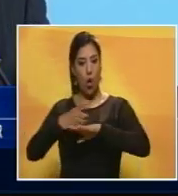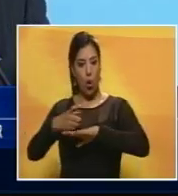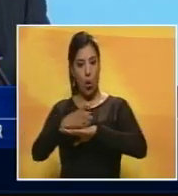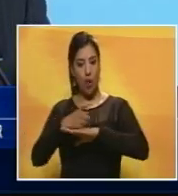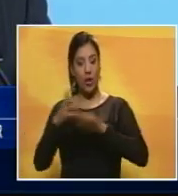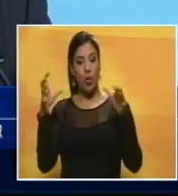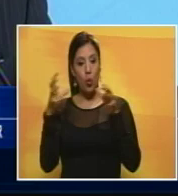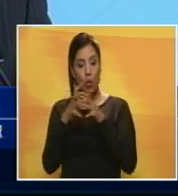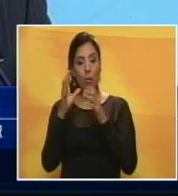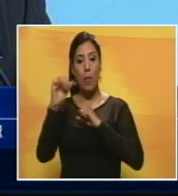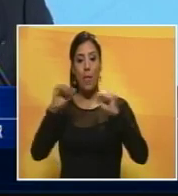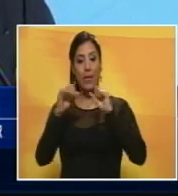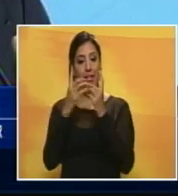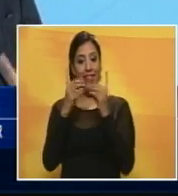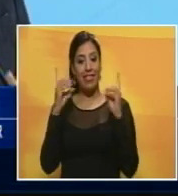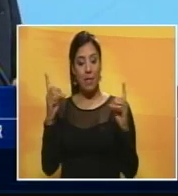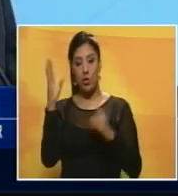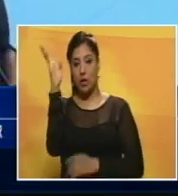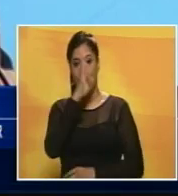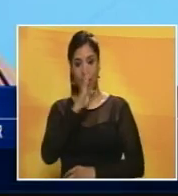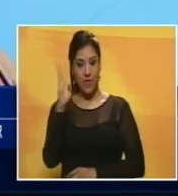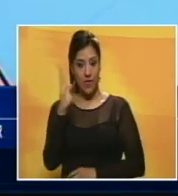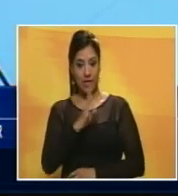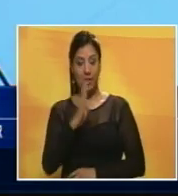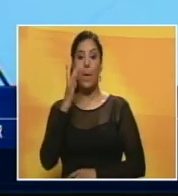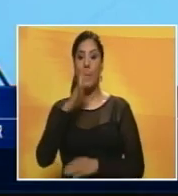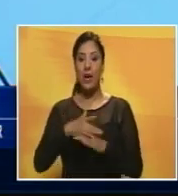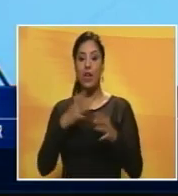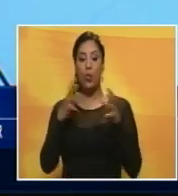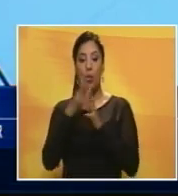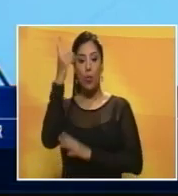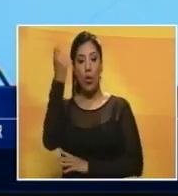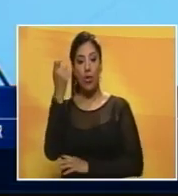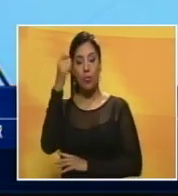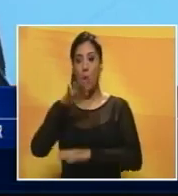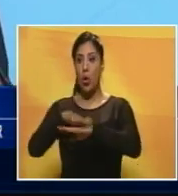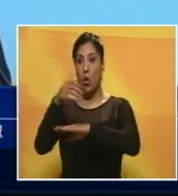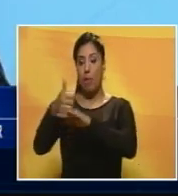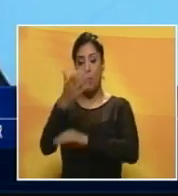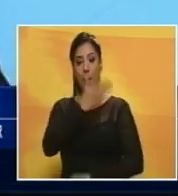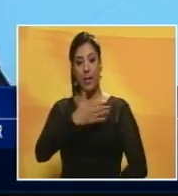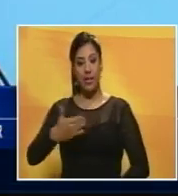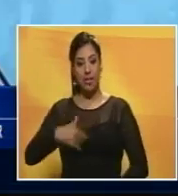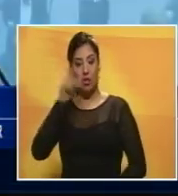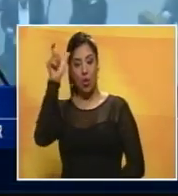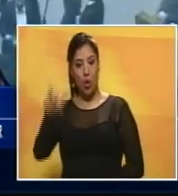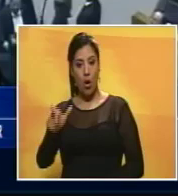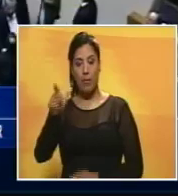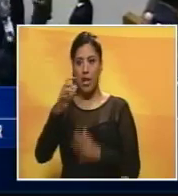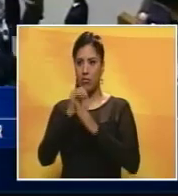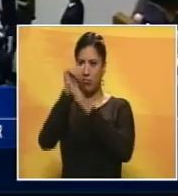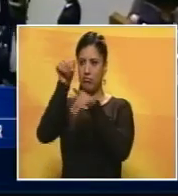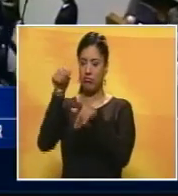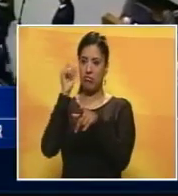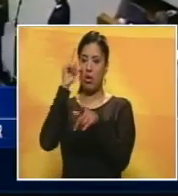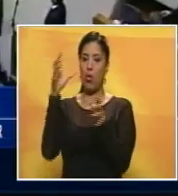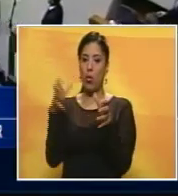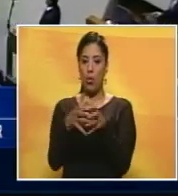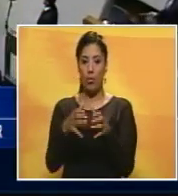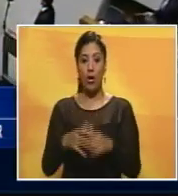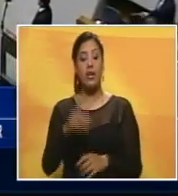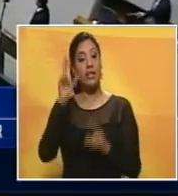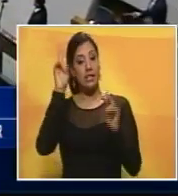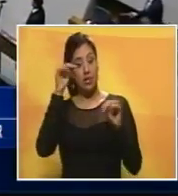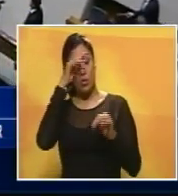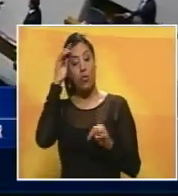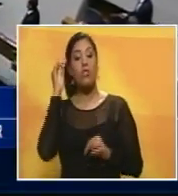gobernante Partido del Movimiento Democrático Brasileño en la Cámara de Diputados y acusó al presidente Michel Temer de liderar este grupo.